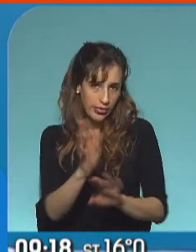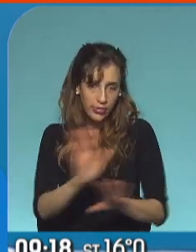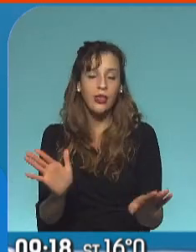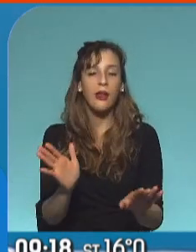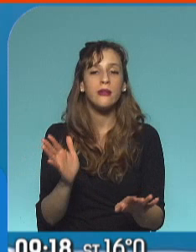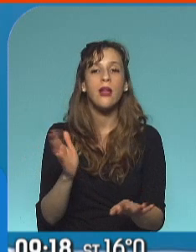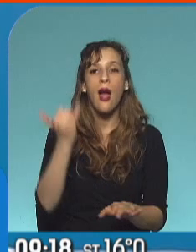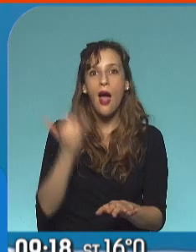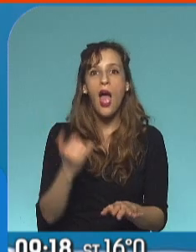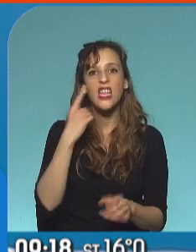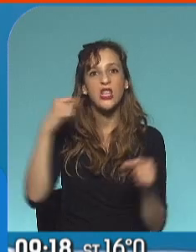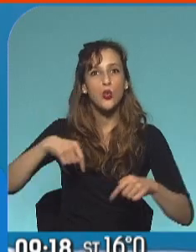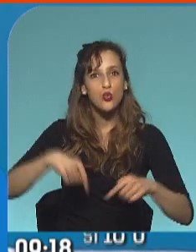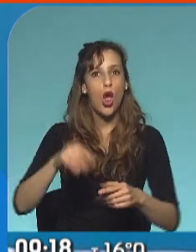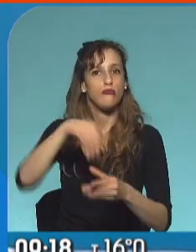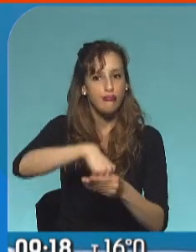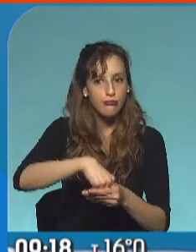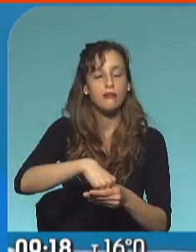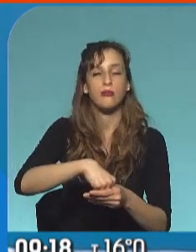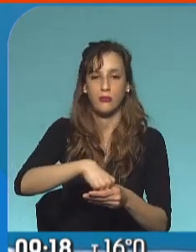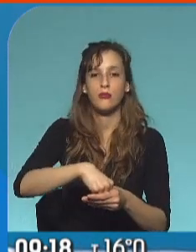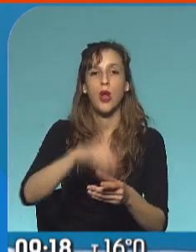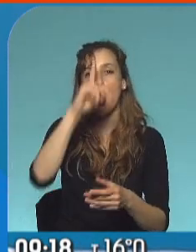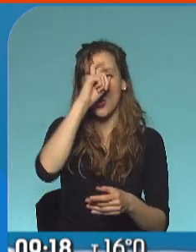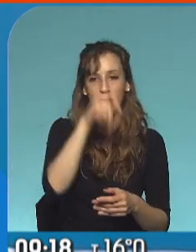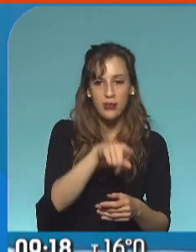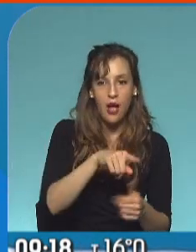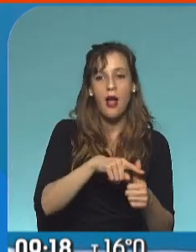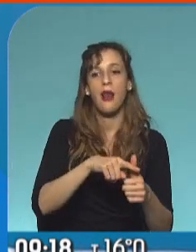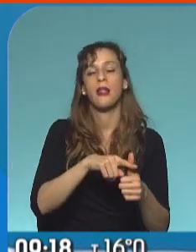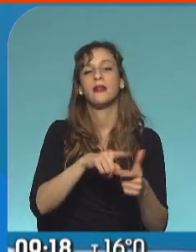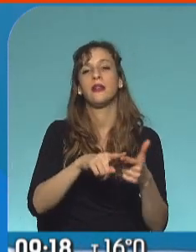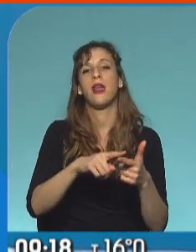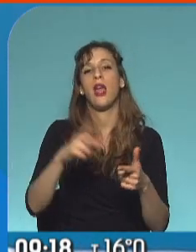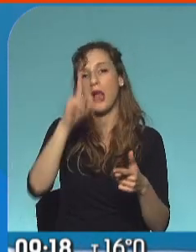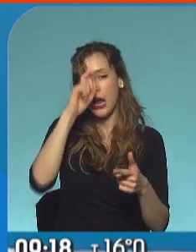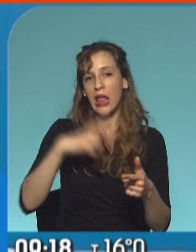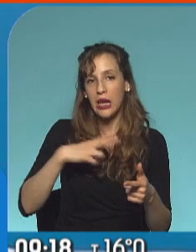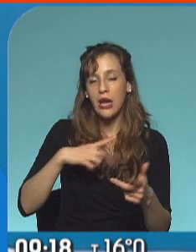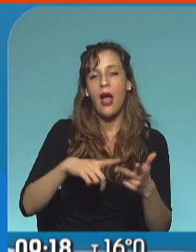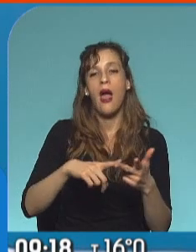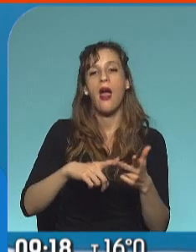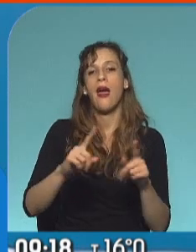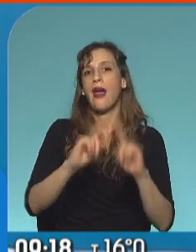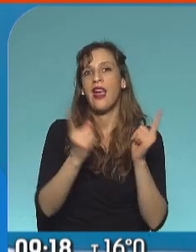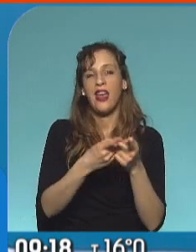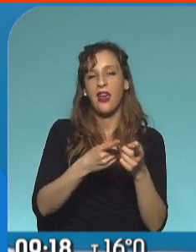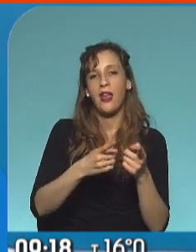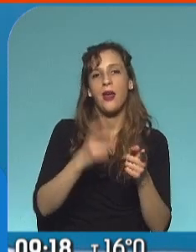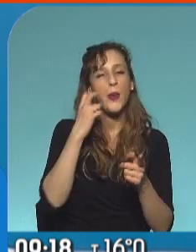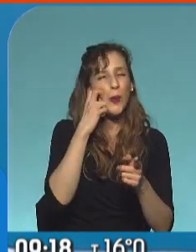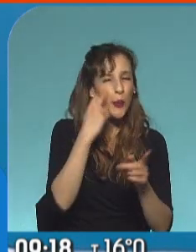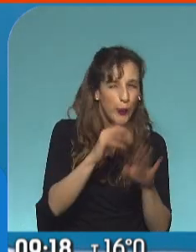instituciones oficiales y no oficiales como hospitales clínicas geriátricos cárceles vía